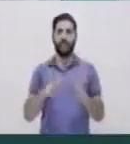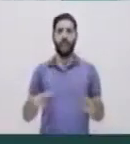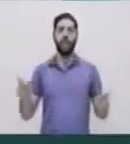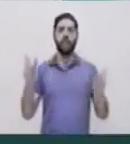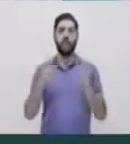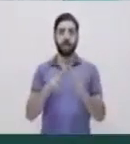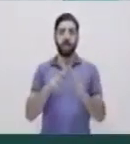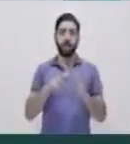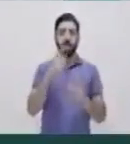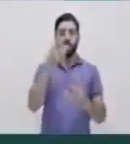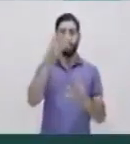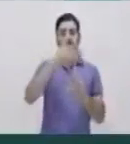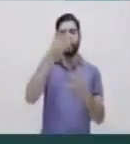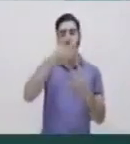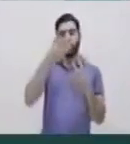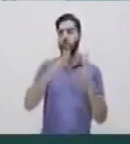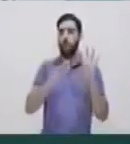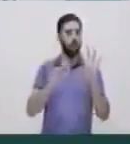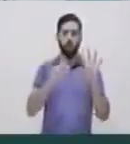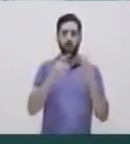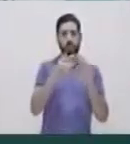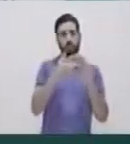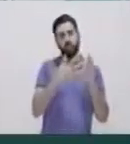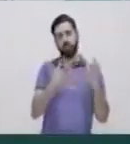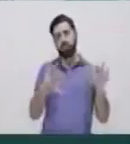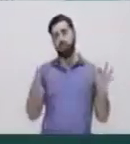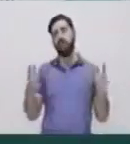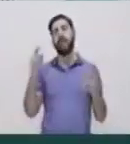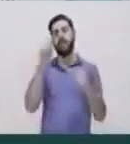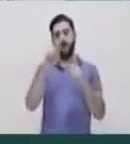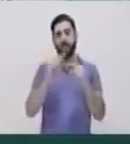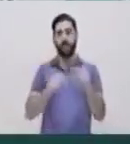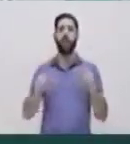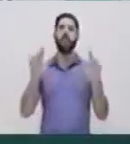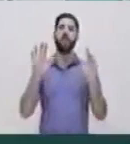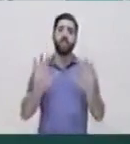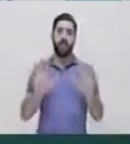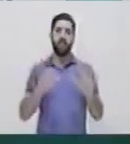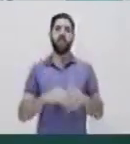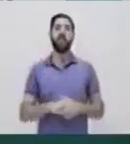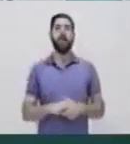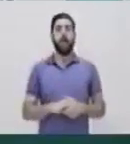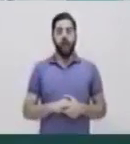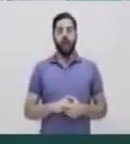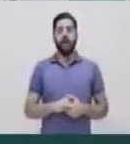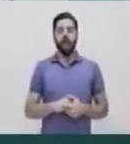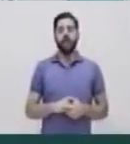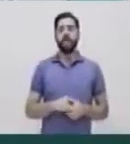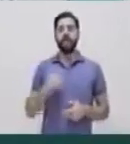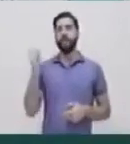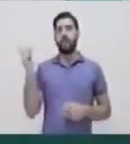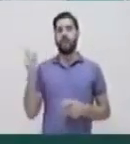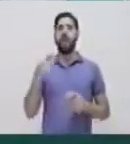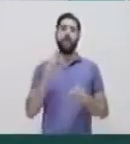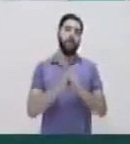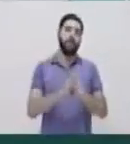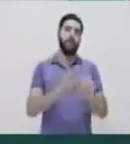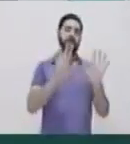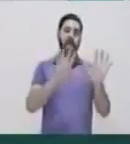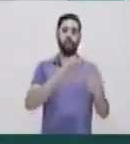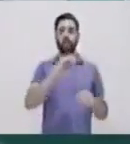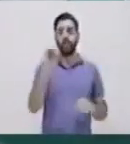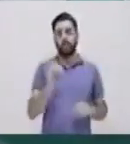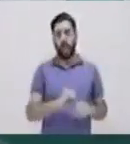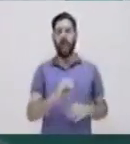vez de dividirlo entre 4 partes, lo van a dividir en 10. Entonces aquí vamos a hablar del 10%,